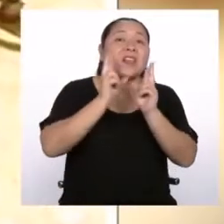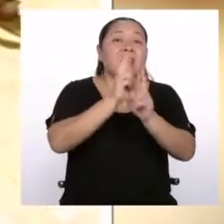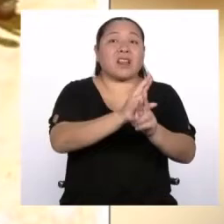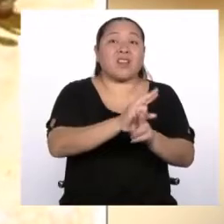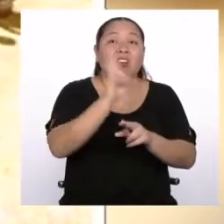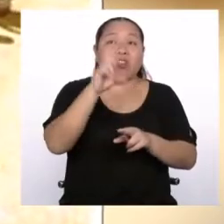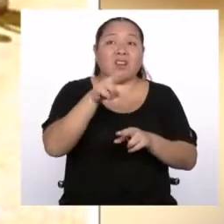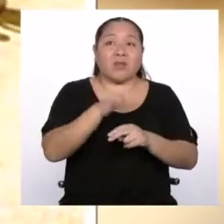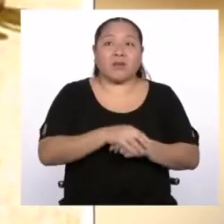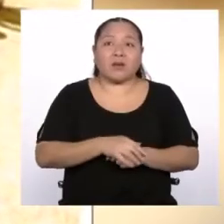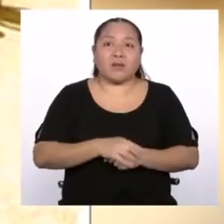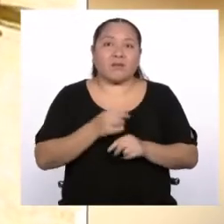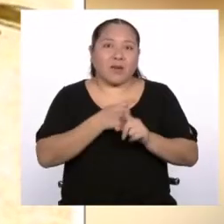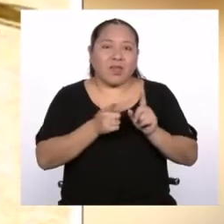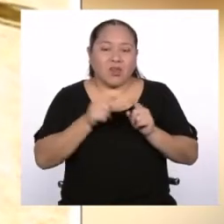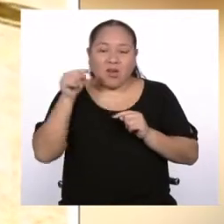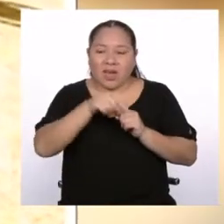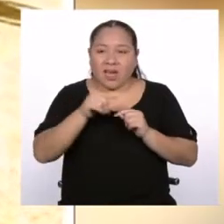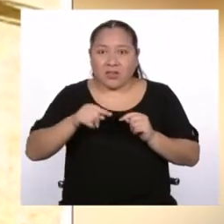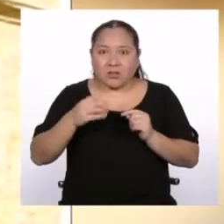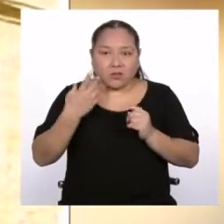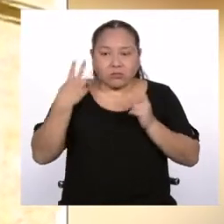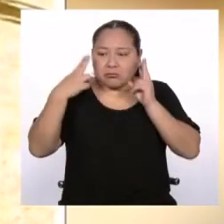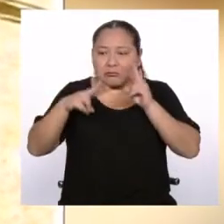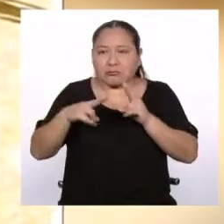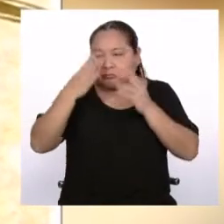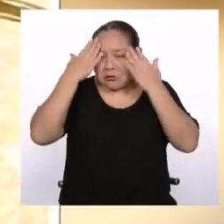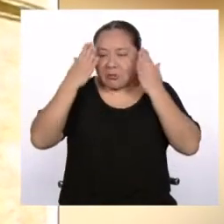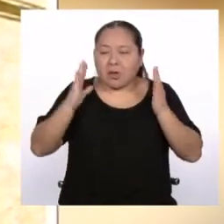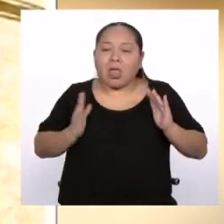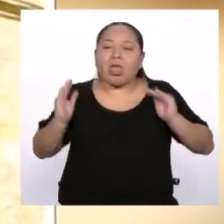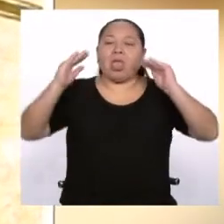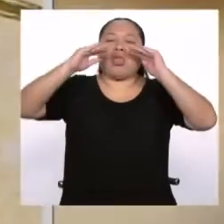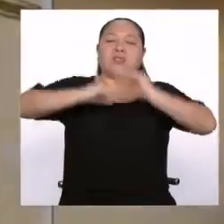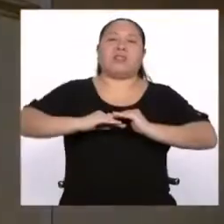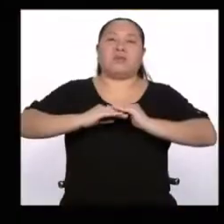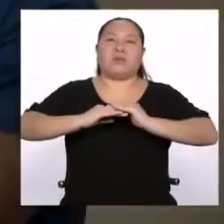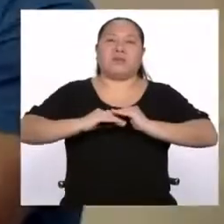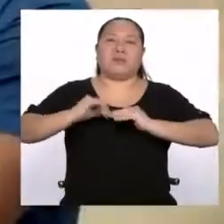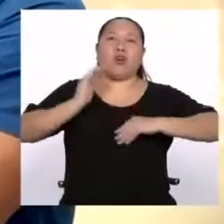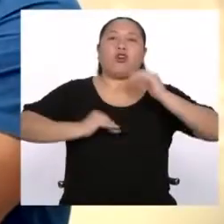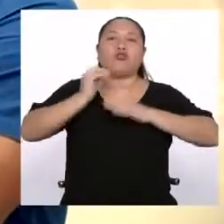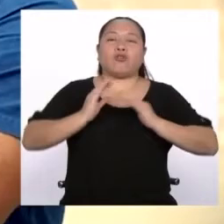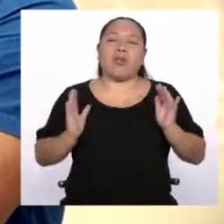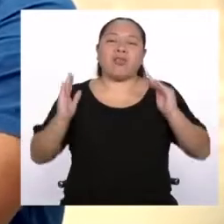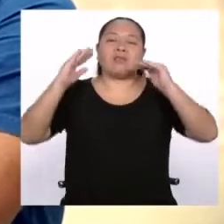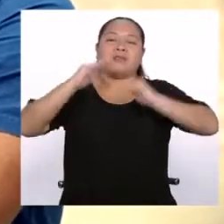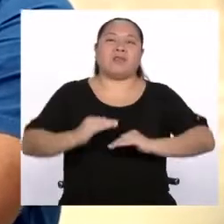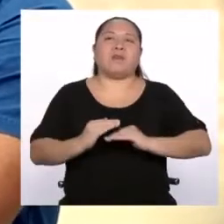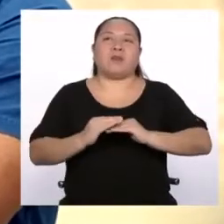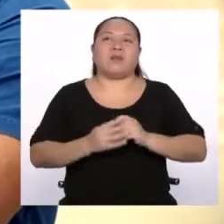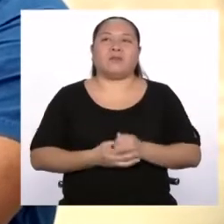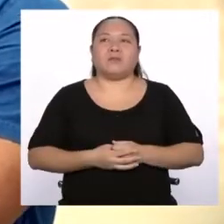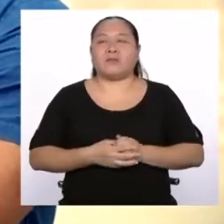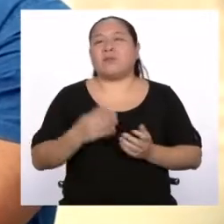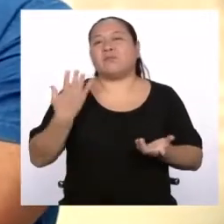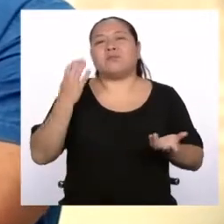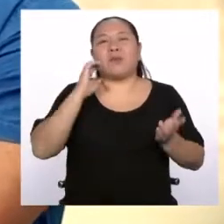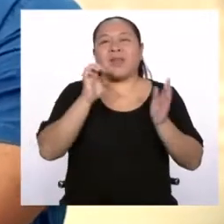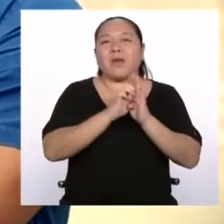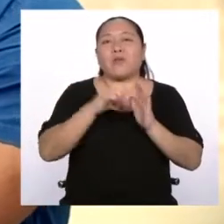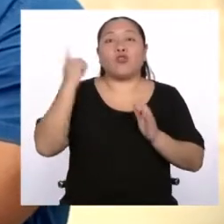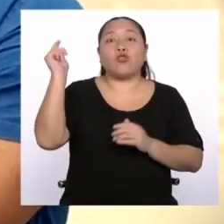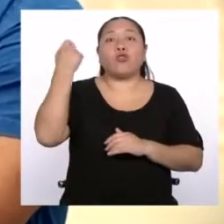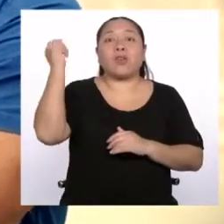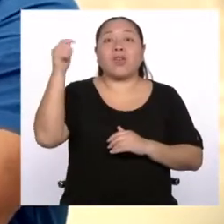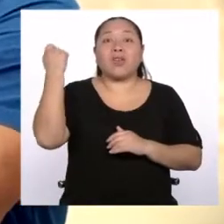ciudad sobre una ciudad sin reconocer que esa ciudad prehispánica tenía un valor, ¿no? Es como si Trujillo hubiera